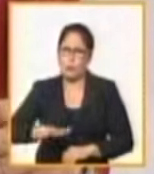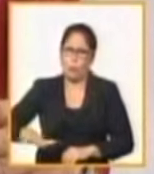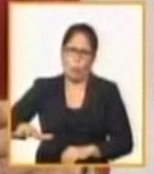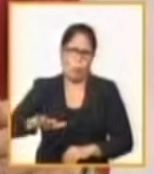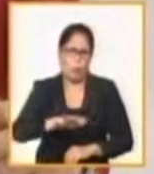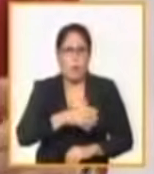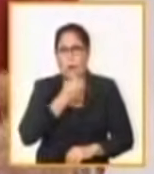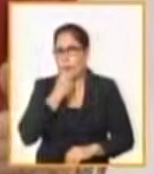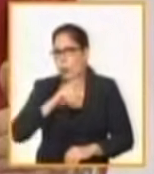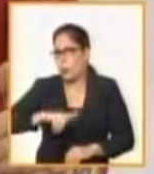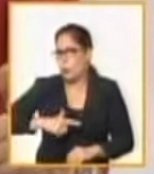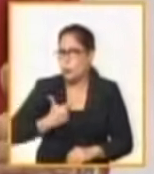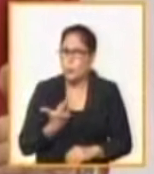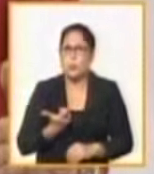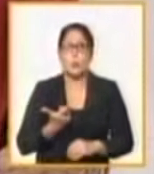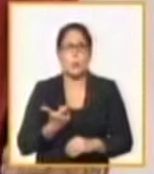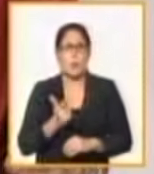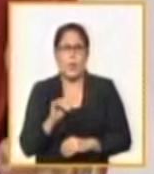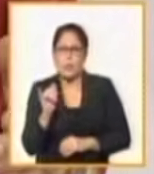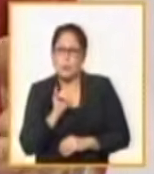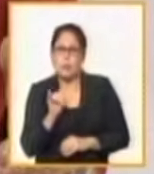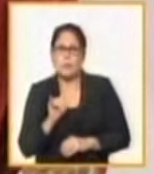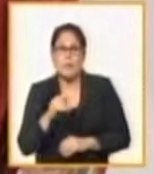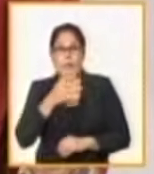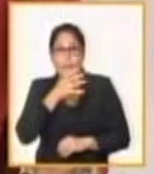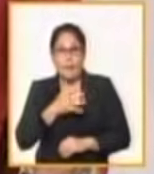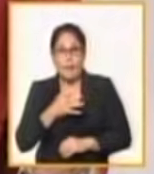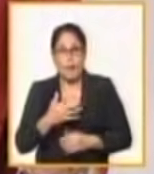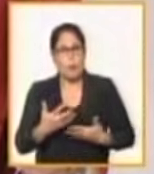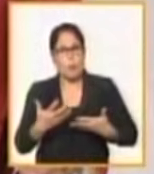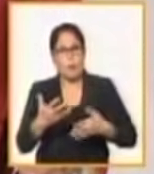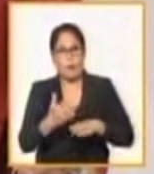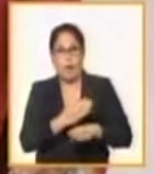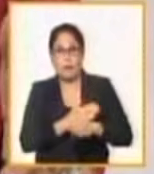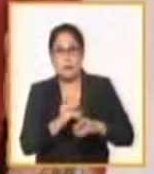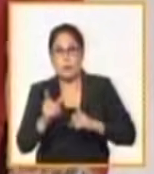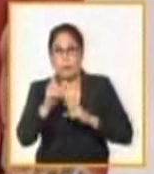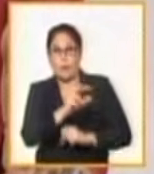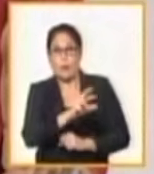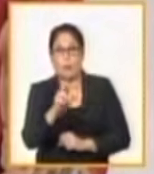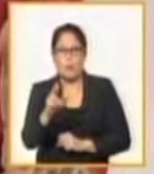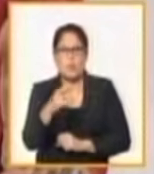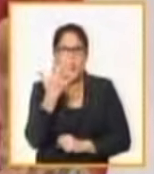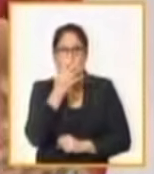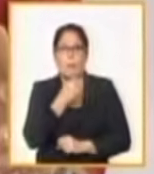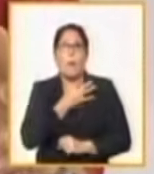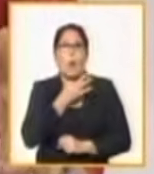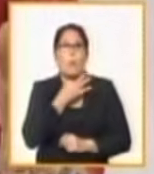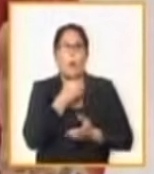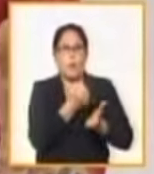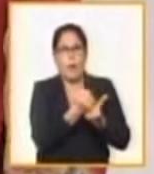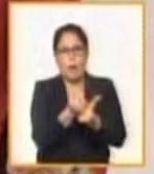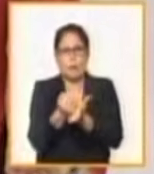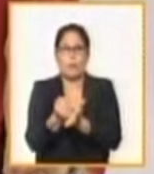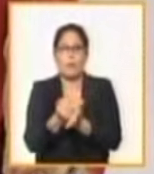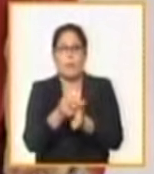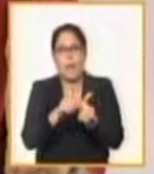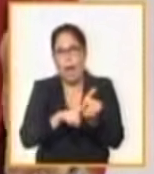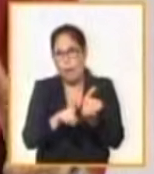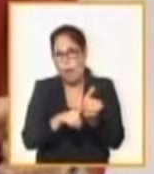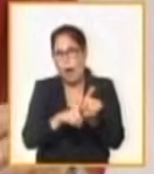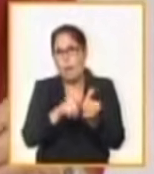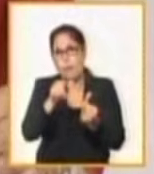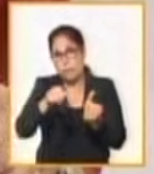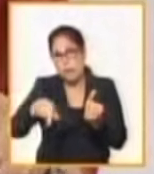de humanista. Todo lo que hizo antes de la revolución por los pobres, como abogado de los